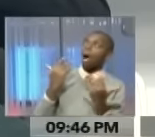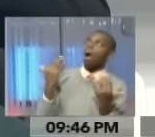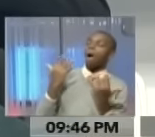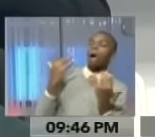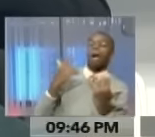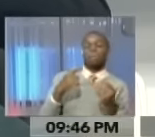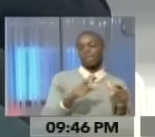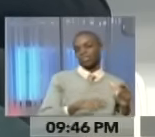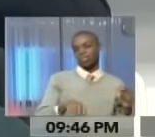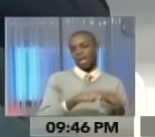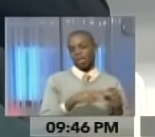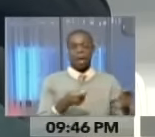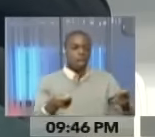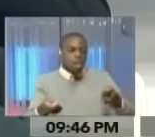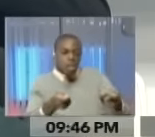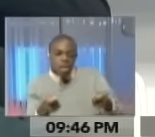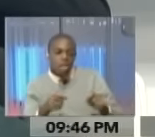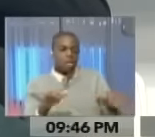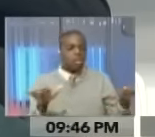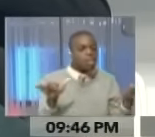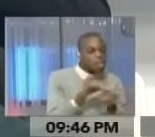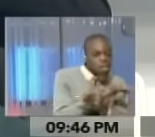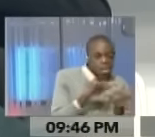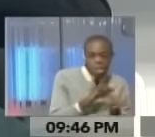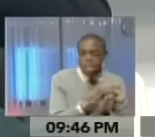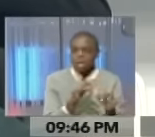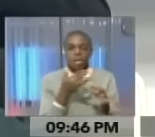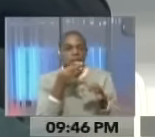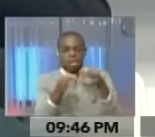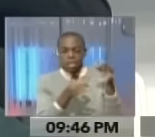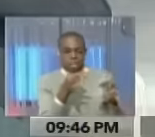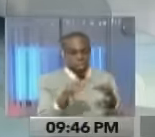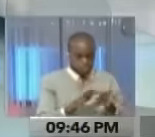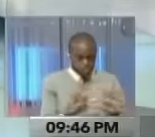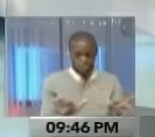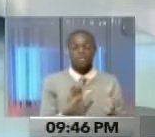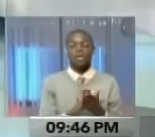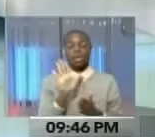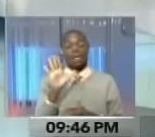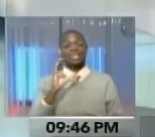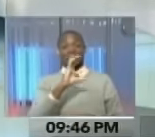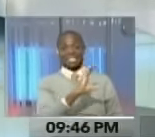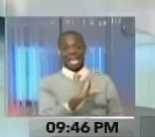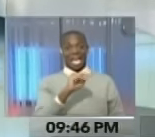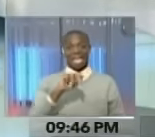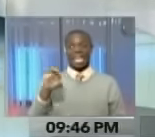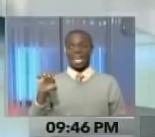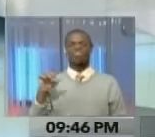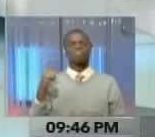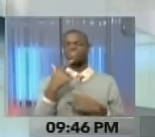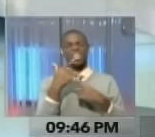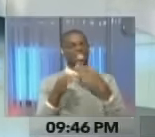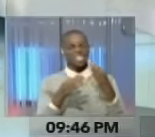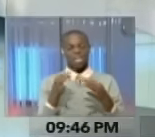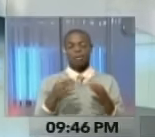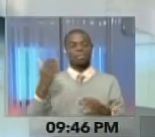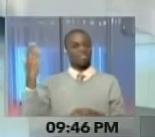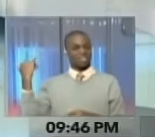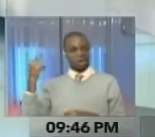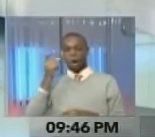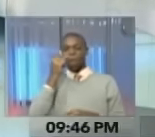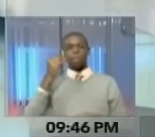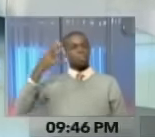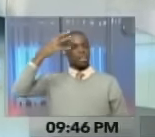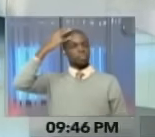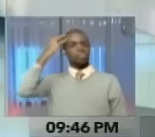quieran manipular o que ellos quieran tratar de imponer Qué dijo el Consejo Nacional electoral como decía Pitágoras una frase que le gustaba mucho